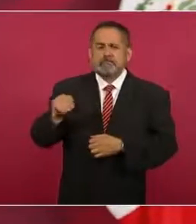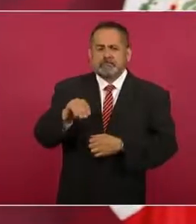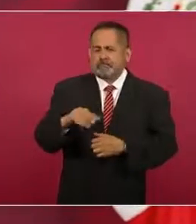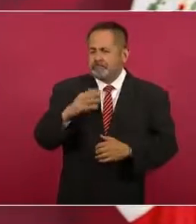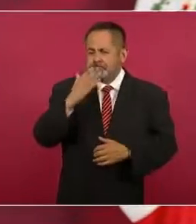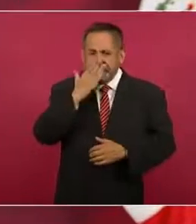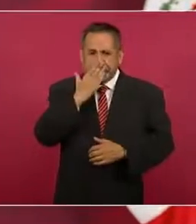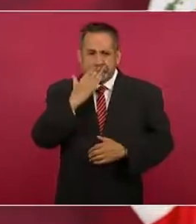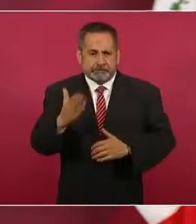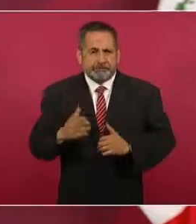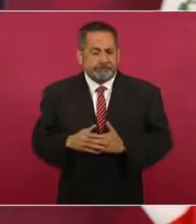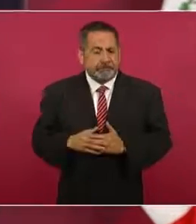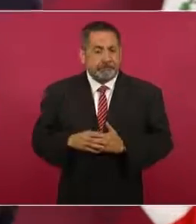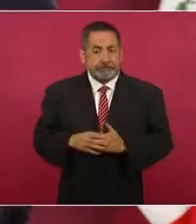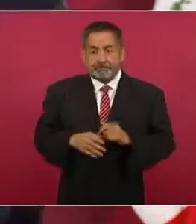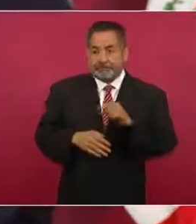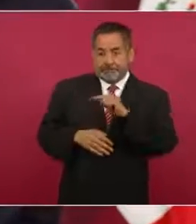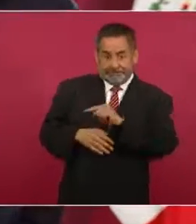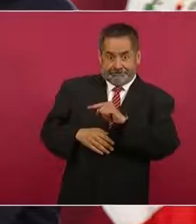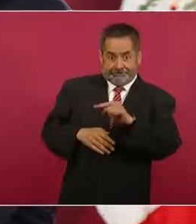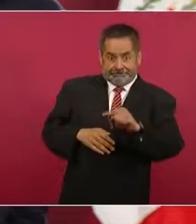estamos aplicando,